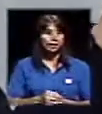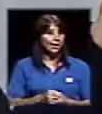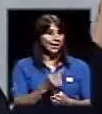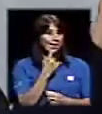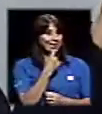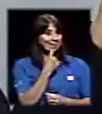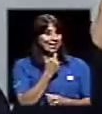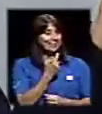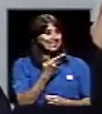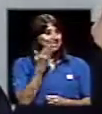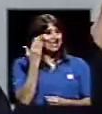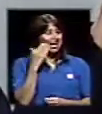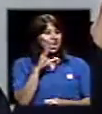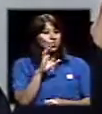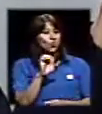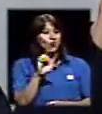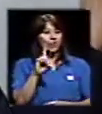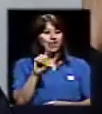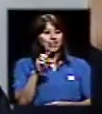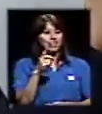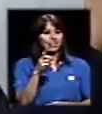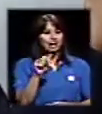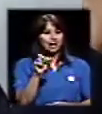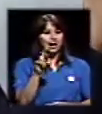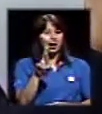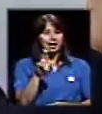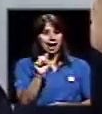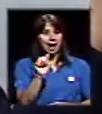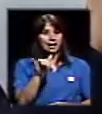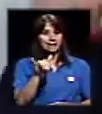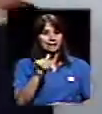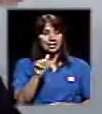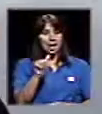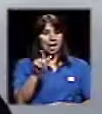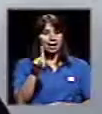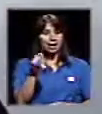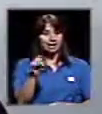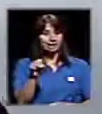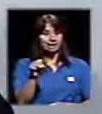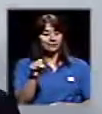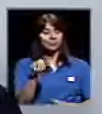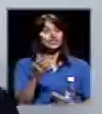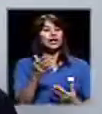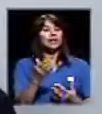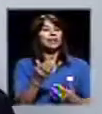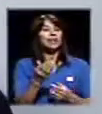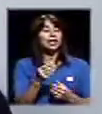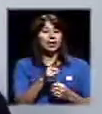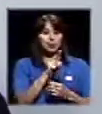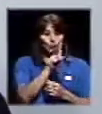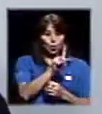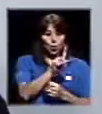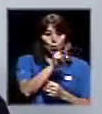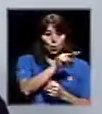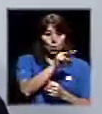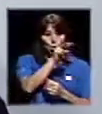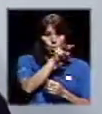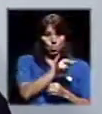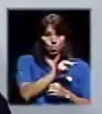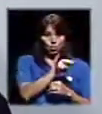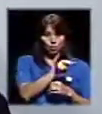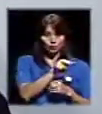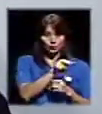don Edgar Ayales, en este mismo lugar, que por cada colón que recaude el